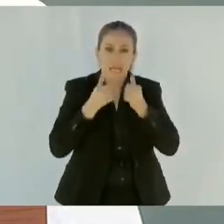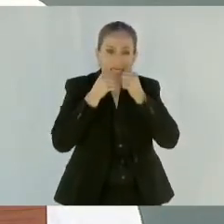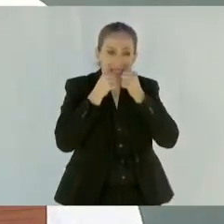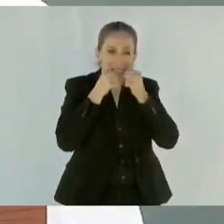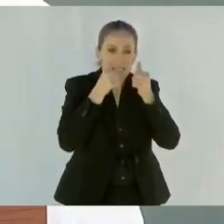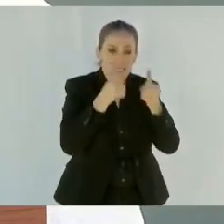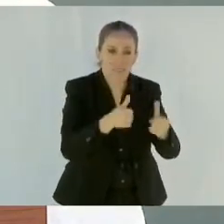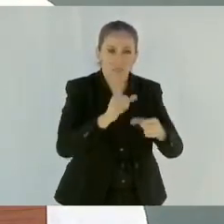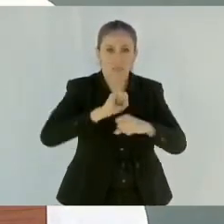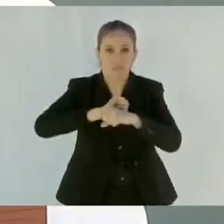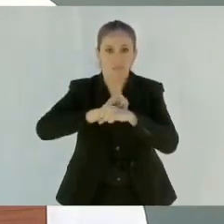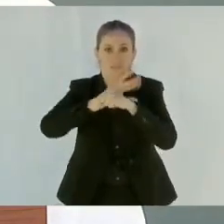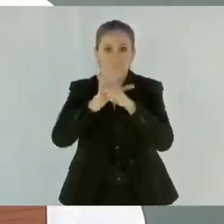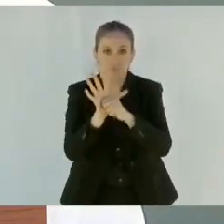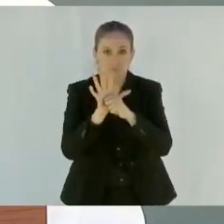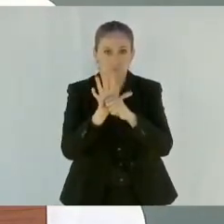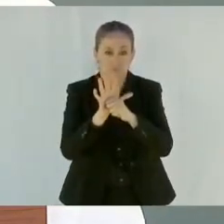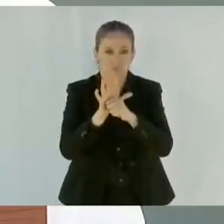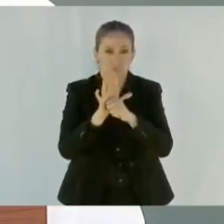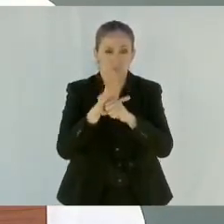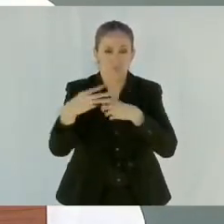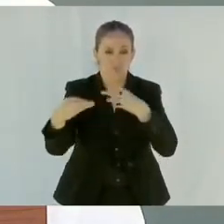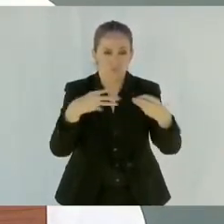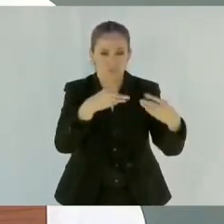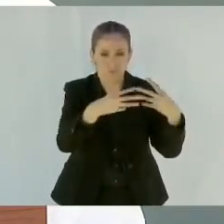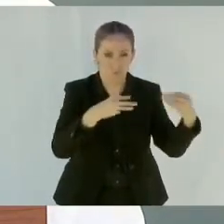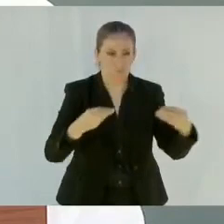pandemia. Y ahora,